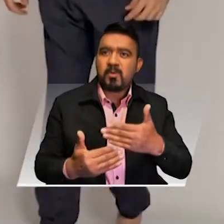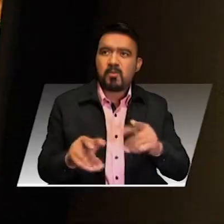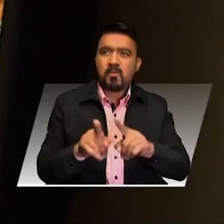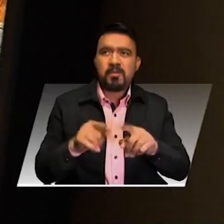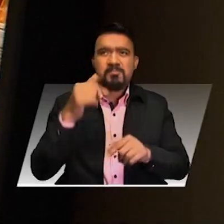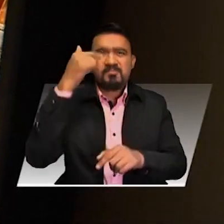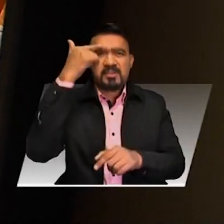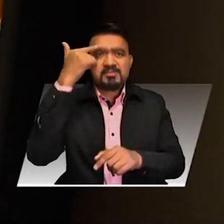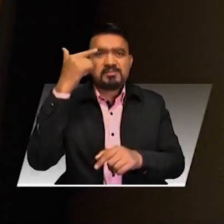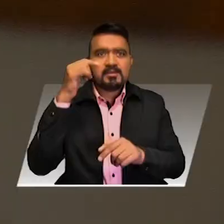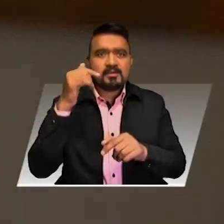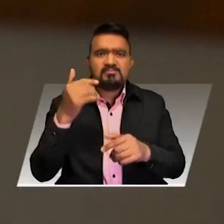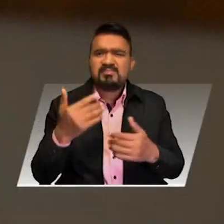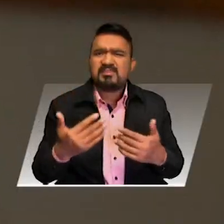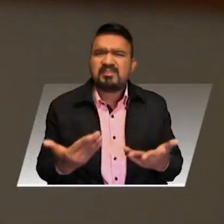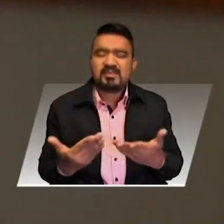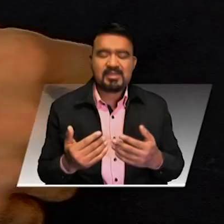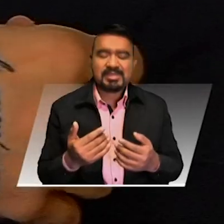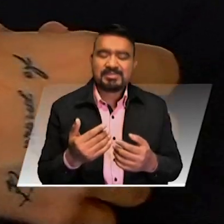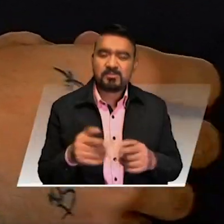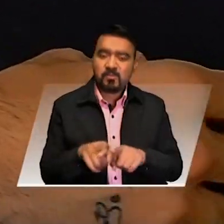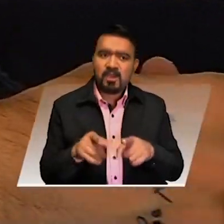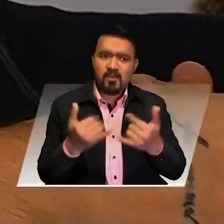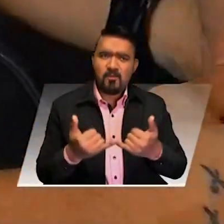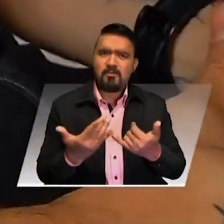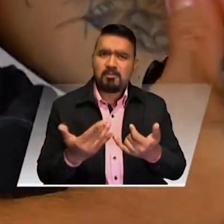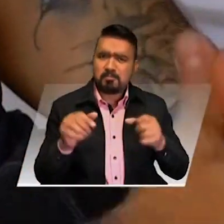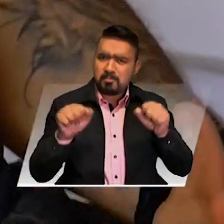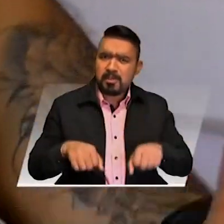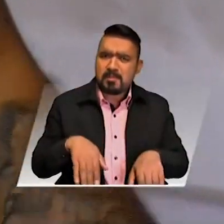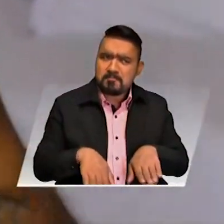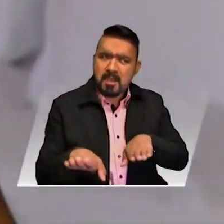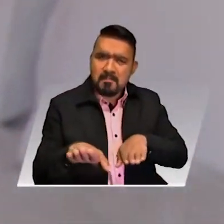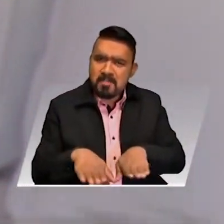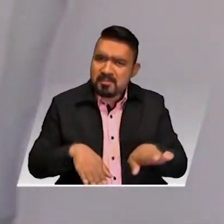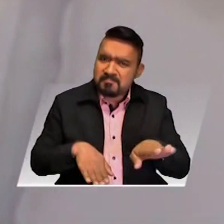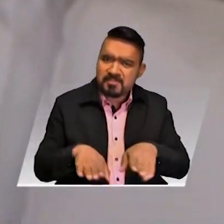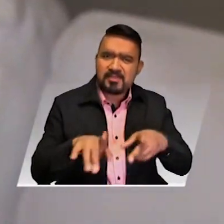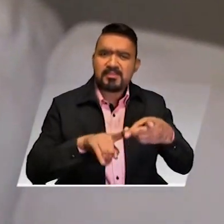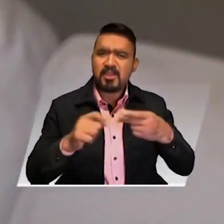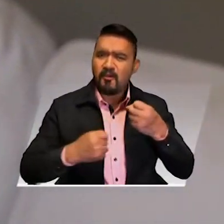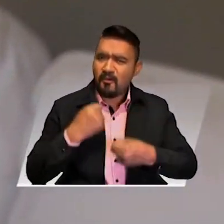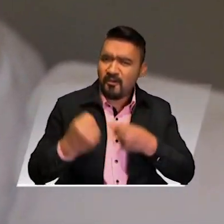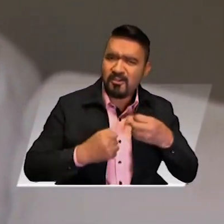sin límites que le ha permitido montar en patines, entrenar, correr y bailar.